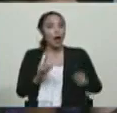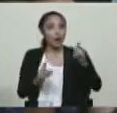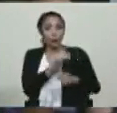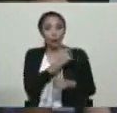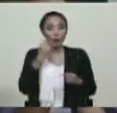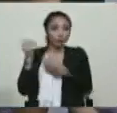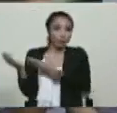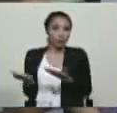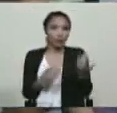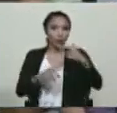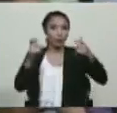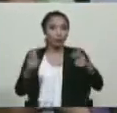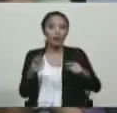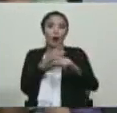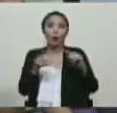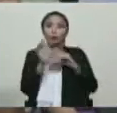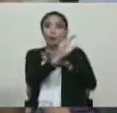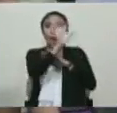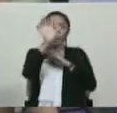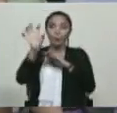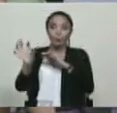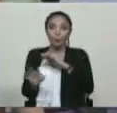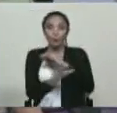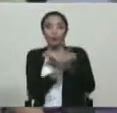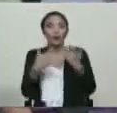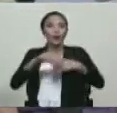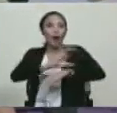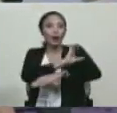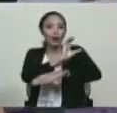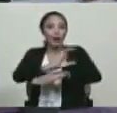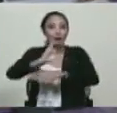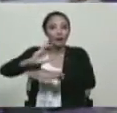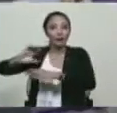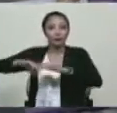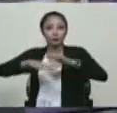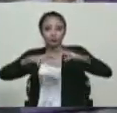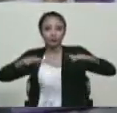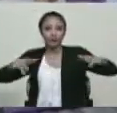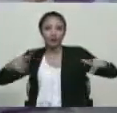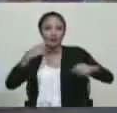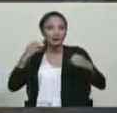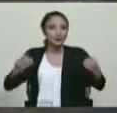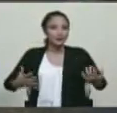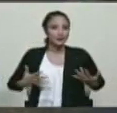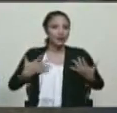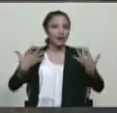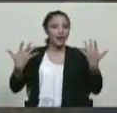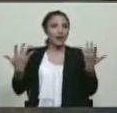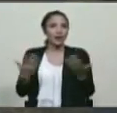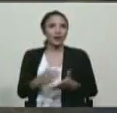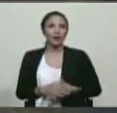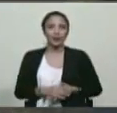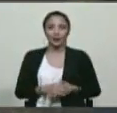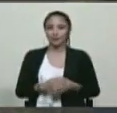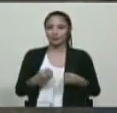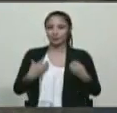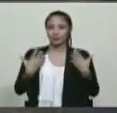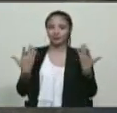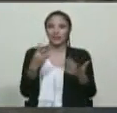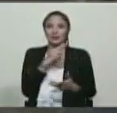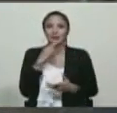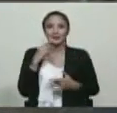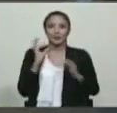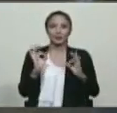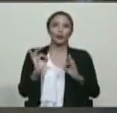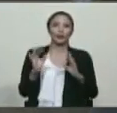venido de otras partes del mundo, que han ido a Canaima, nos dicen, hay una energía inédita, hay una